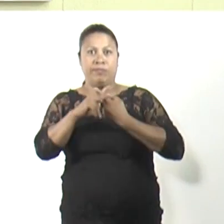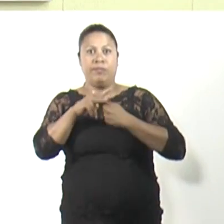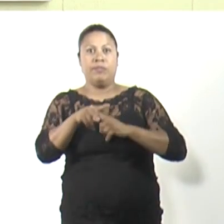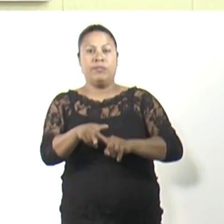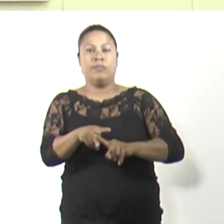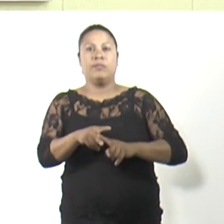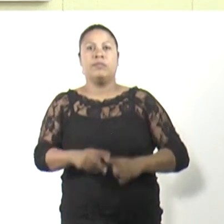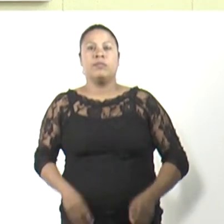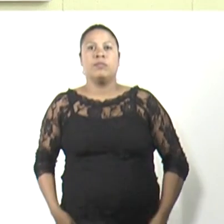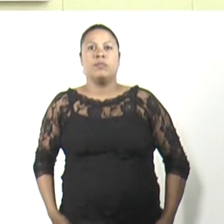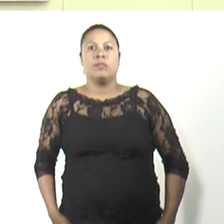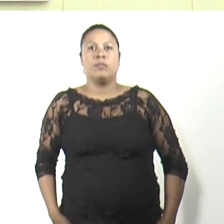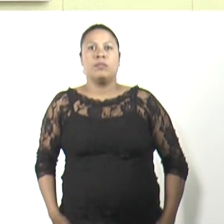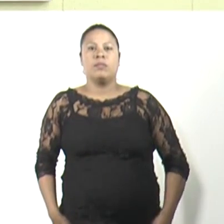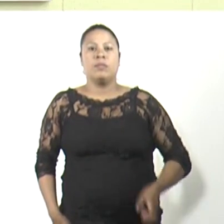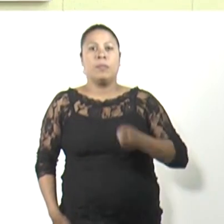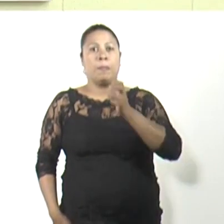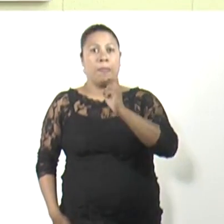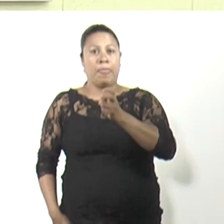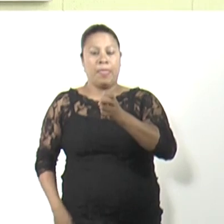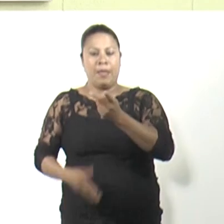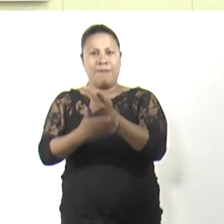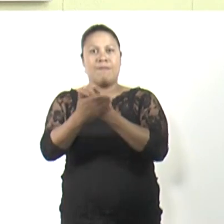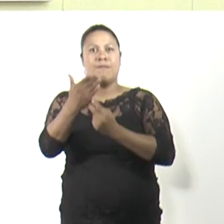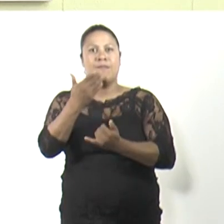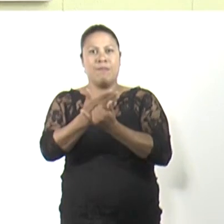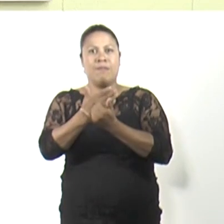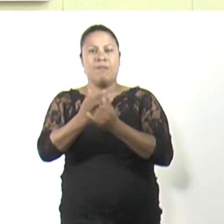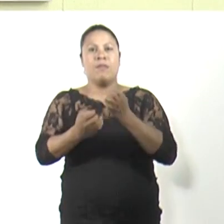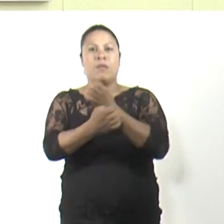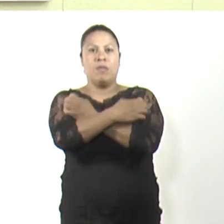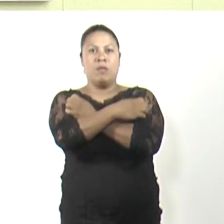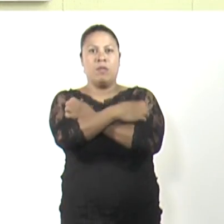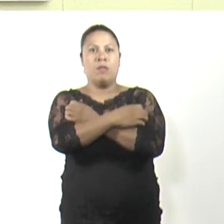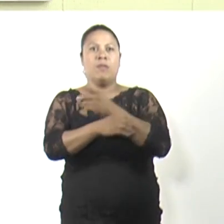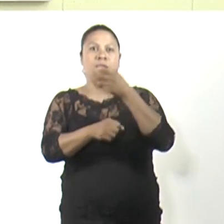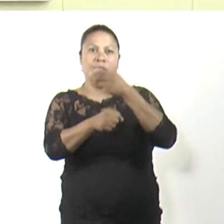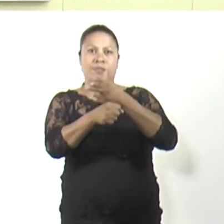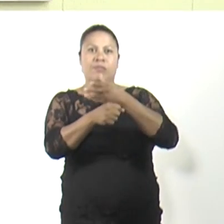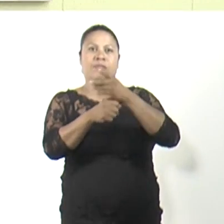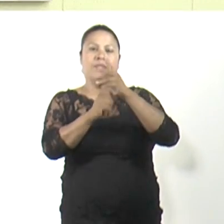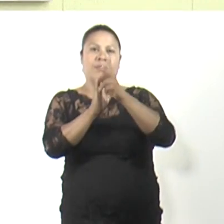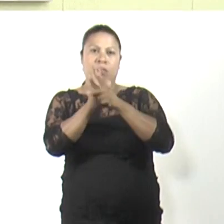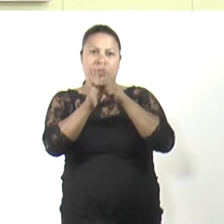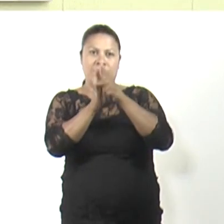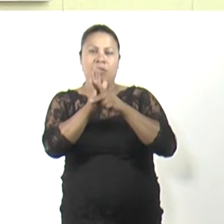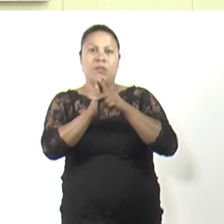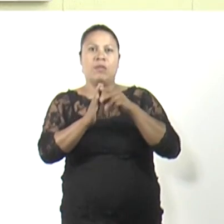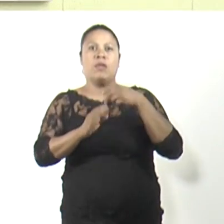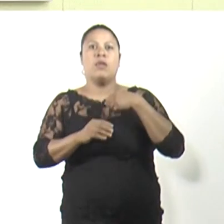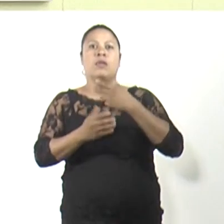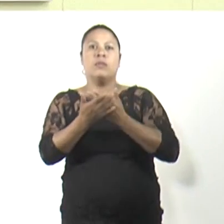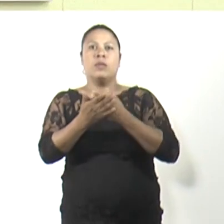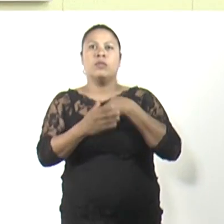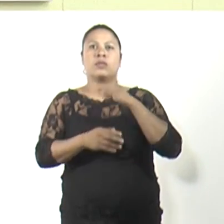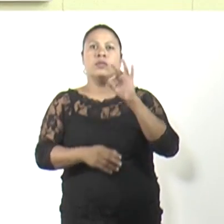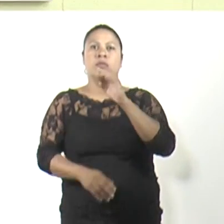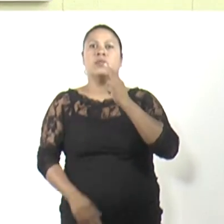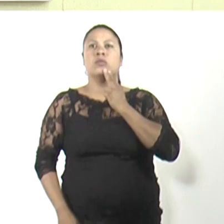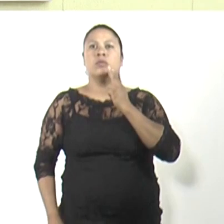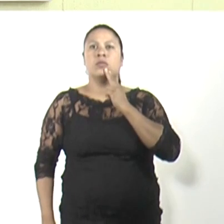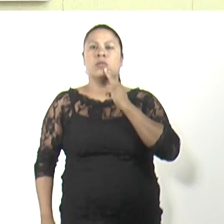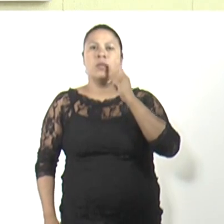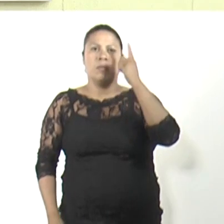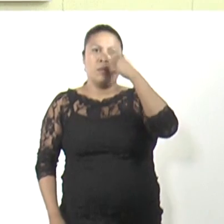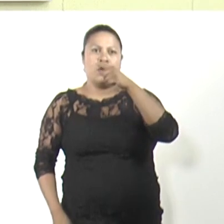Iniciamos este proyecto educativo por este medio, en el cual esperamos sirva para